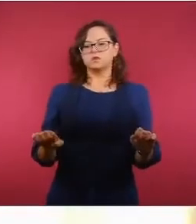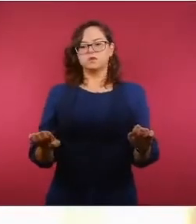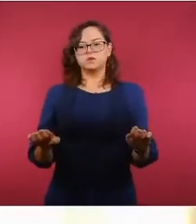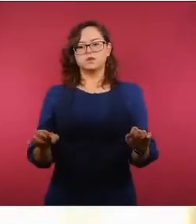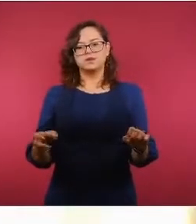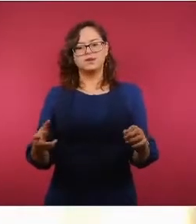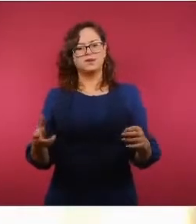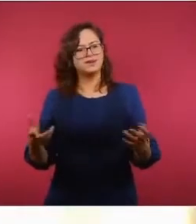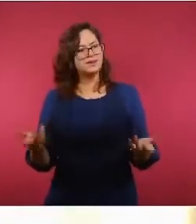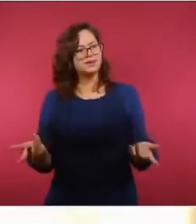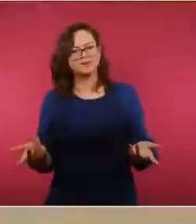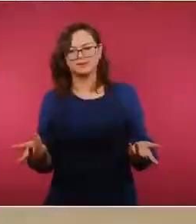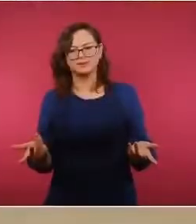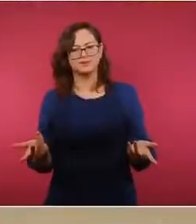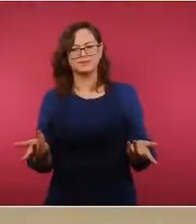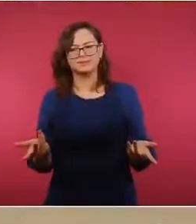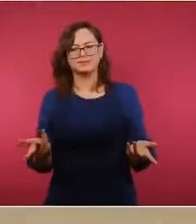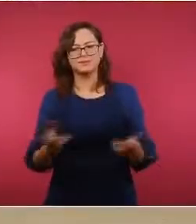porque